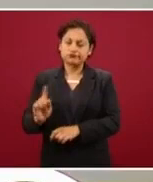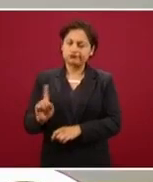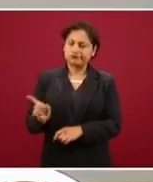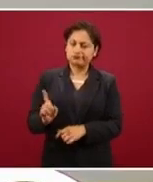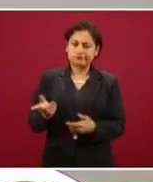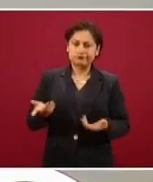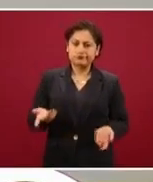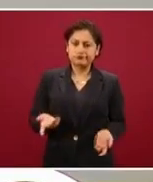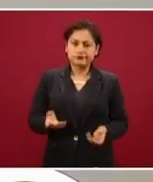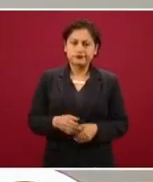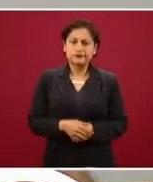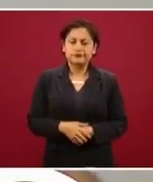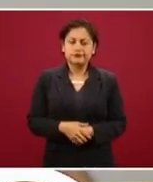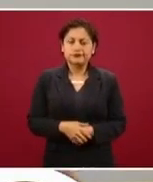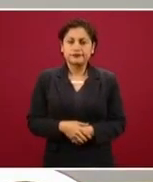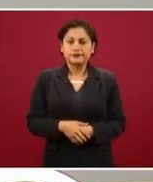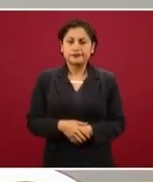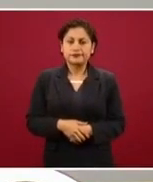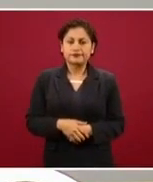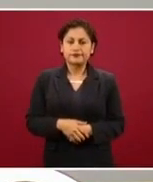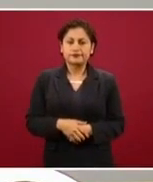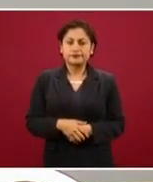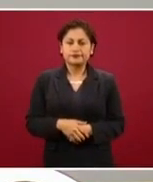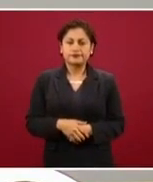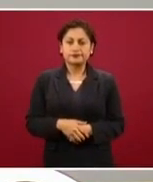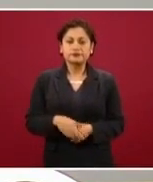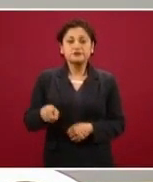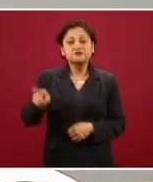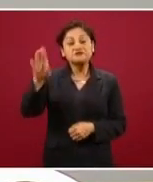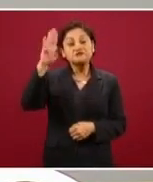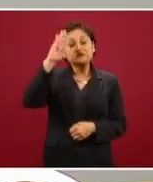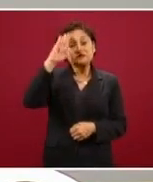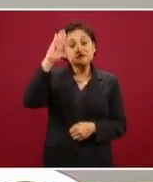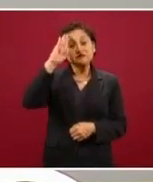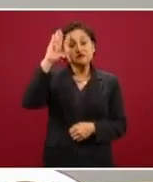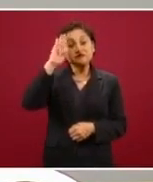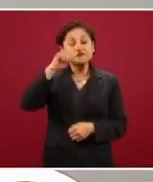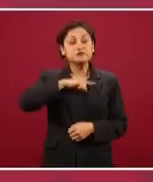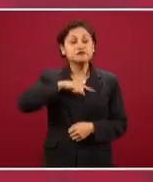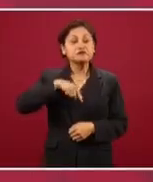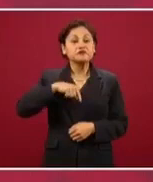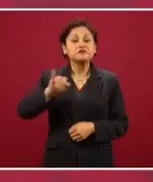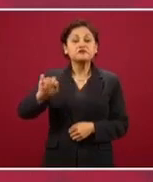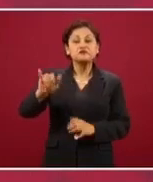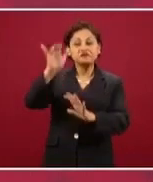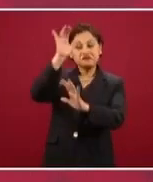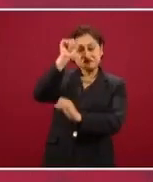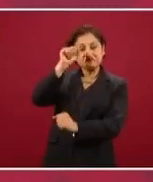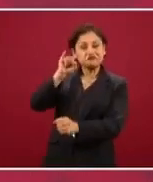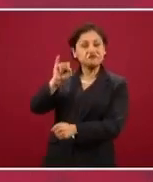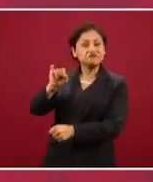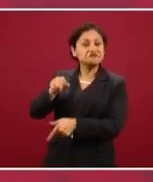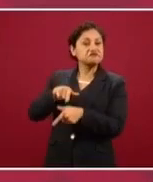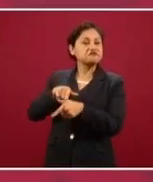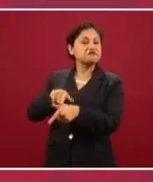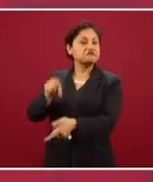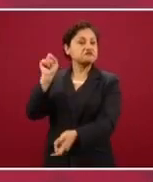decirles volvamos a lo mismo. No,